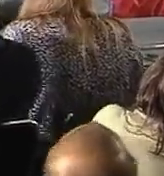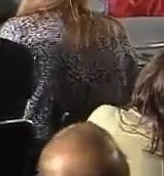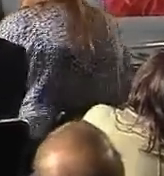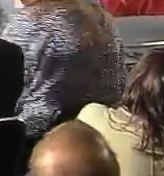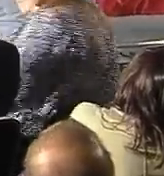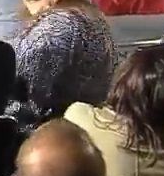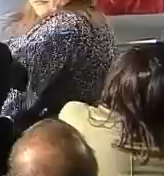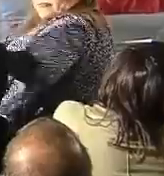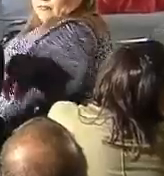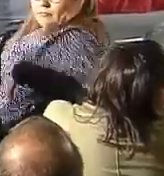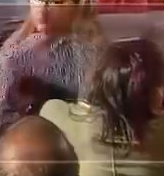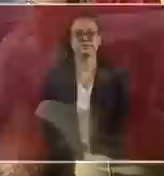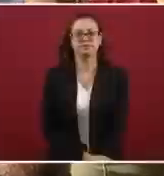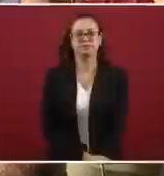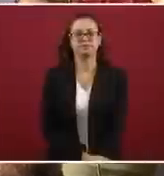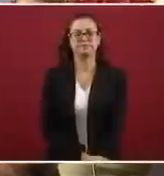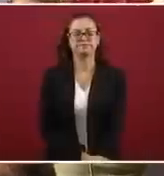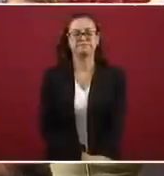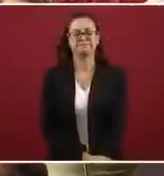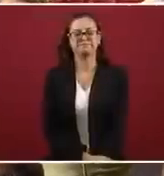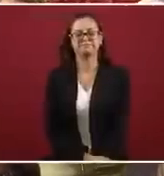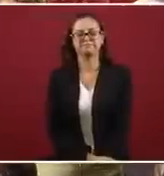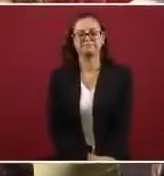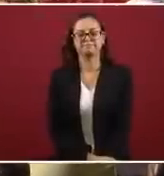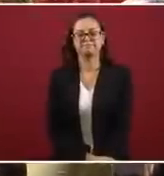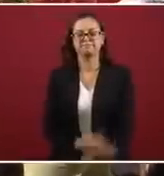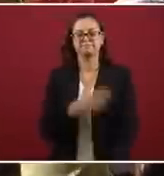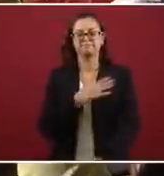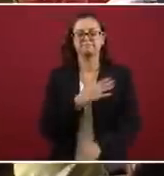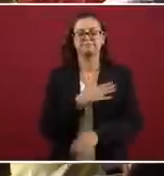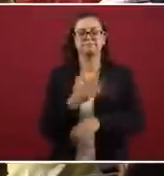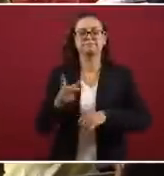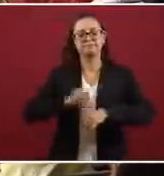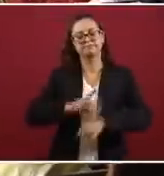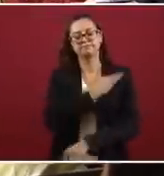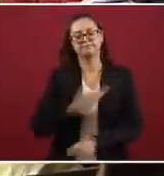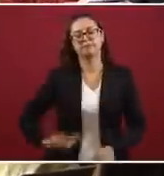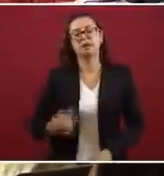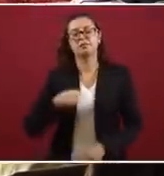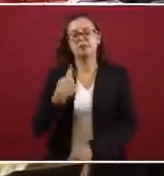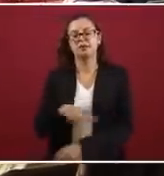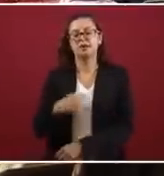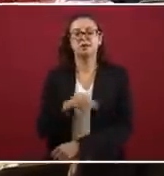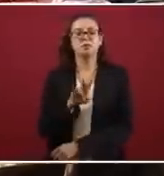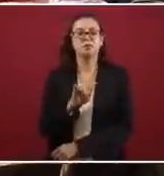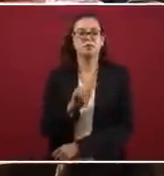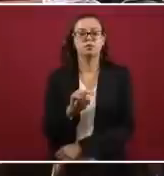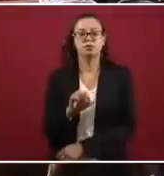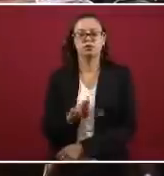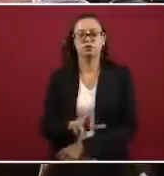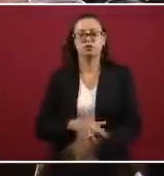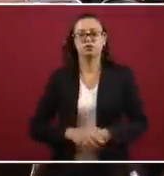Buenos días, presidente. Milton Martínez, director de Mil Noticias y también corresponsal de la revista Proceso en Sonora.